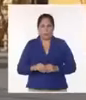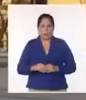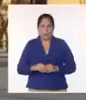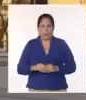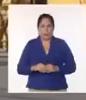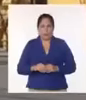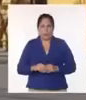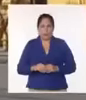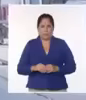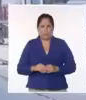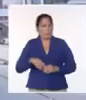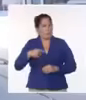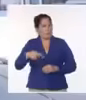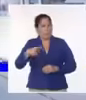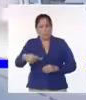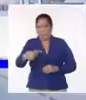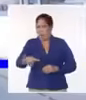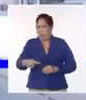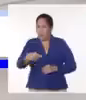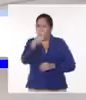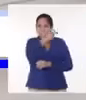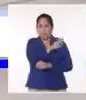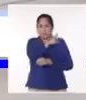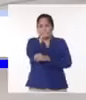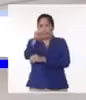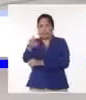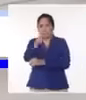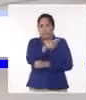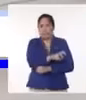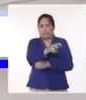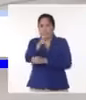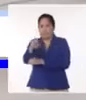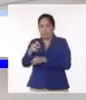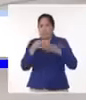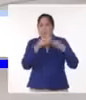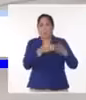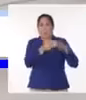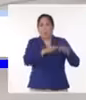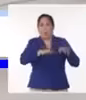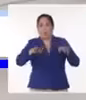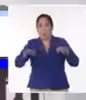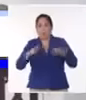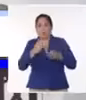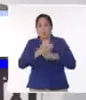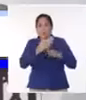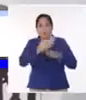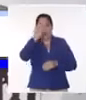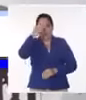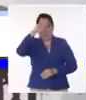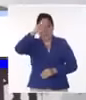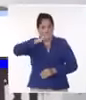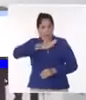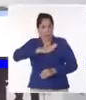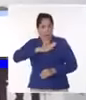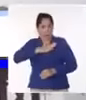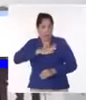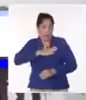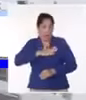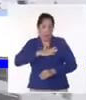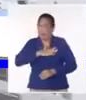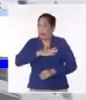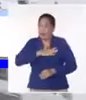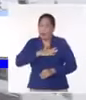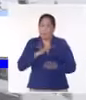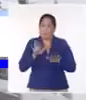Las cotidianas operaciones de la terminal multipropósito del recinto portuario Guillermo Moncada en Santiago de Cuba se han visto eclipsadas por